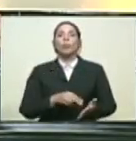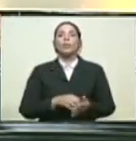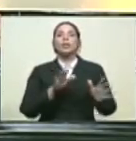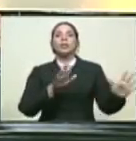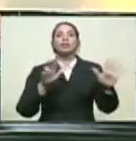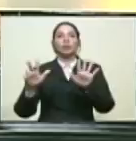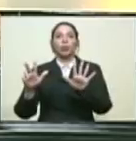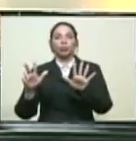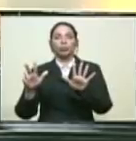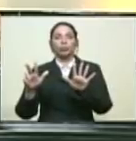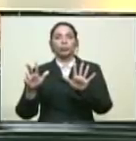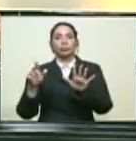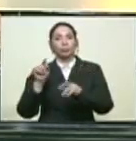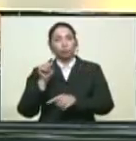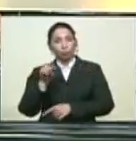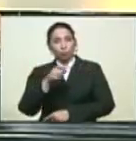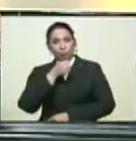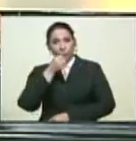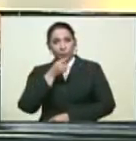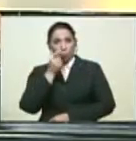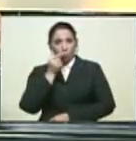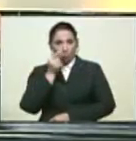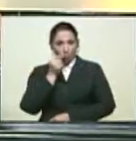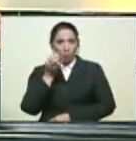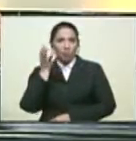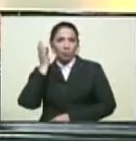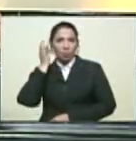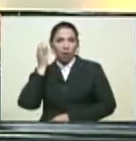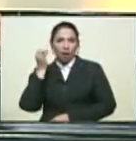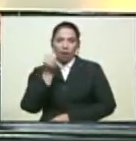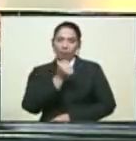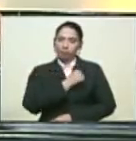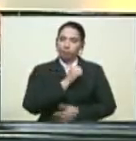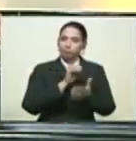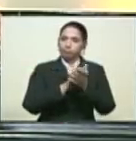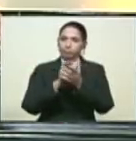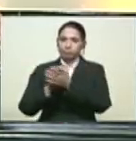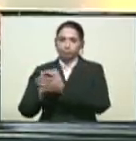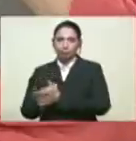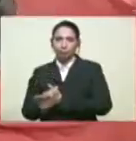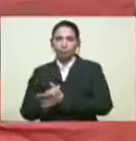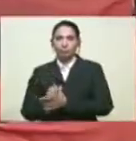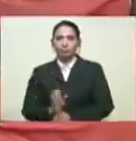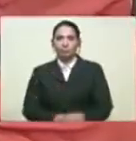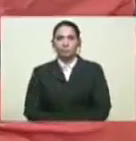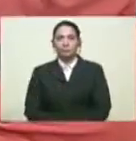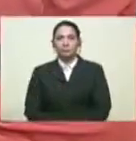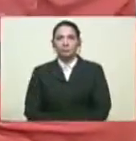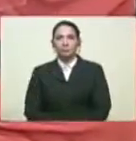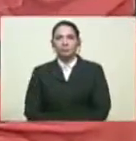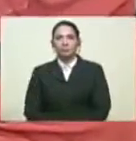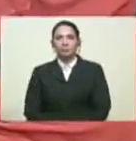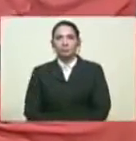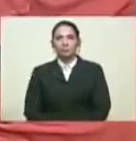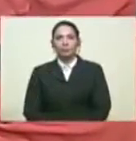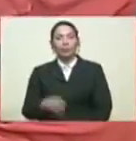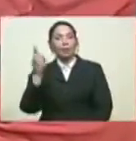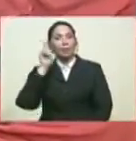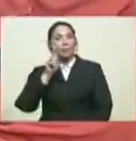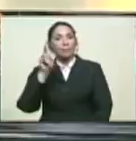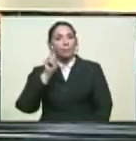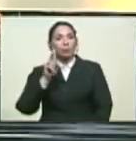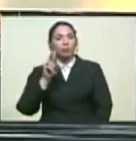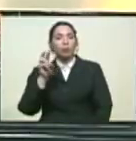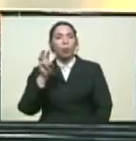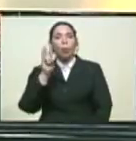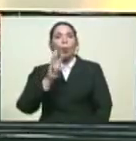2018. Earle, deciré, compañeras, compañeros, profesor Walter Martínez,